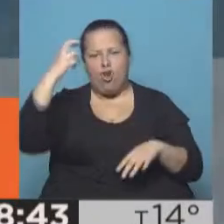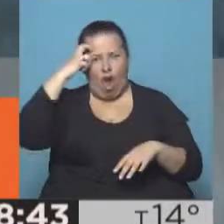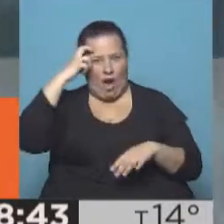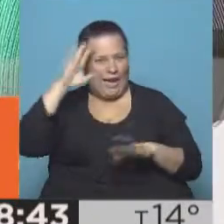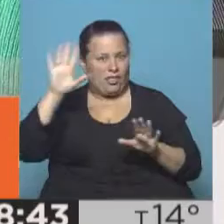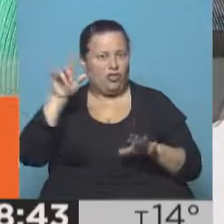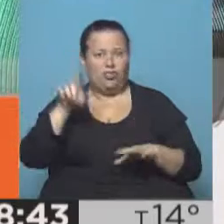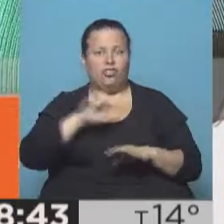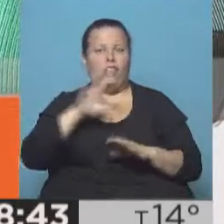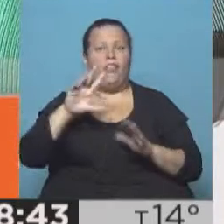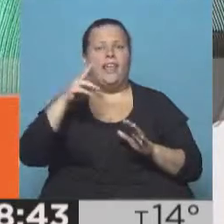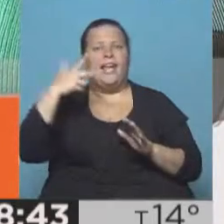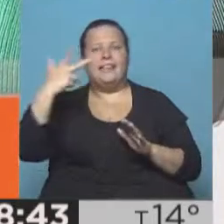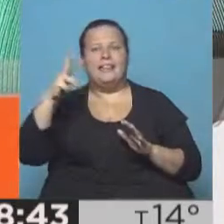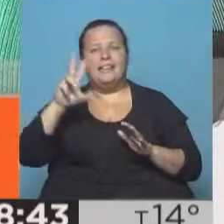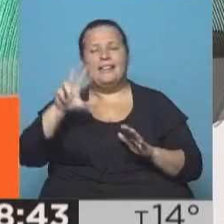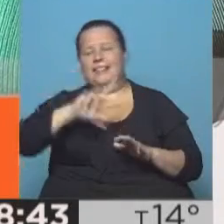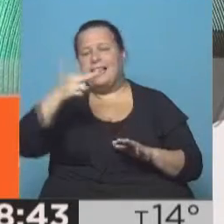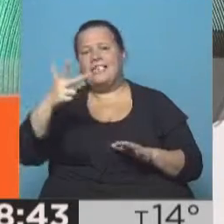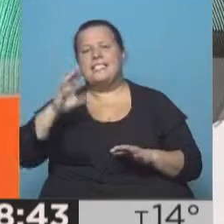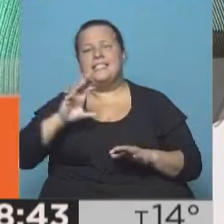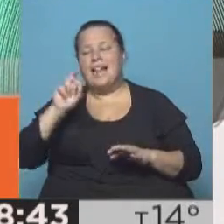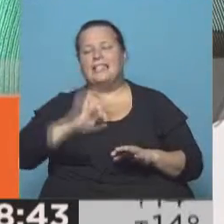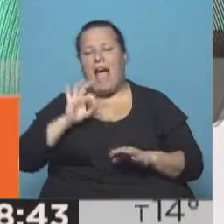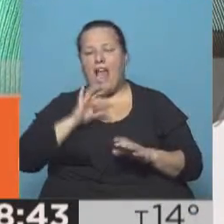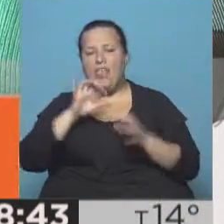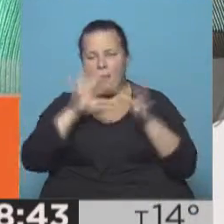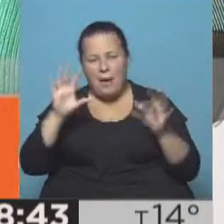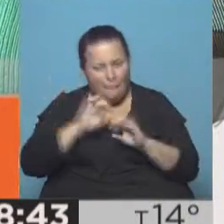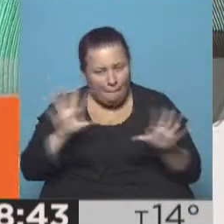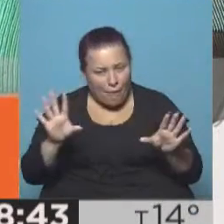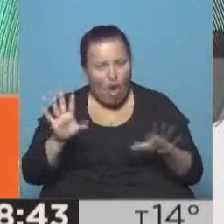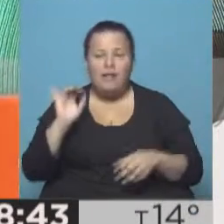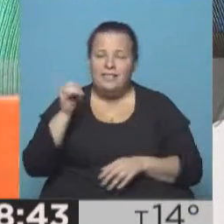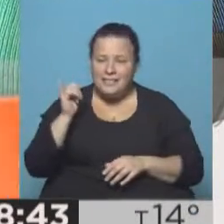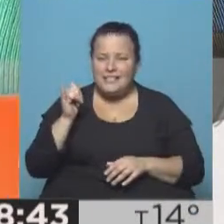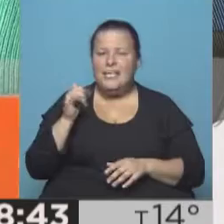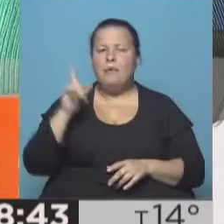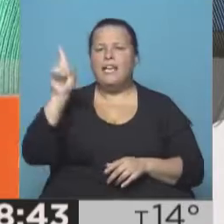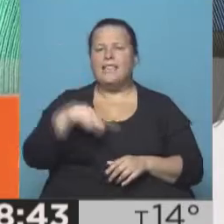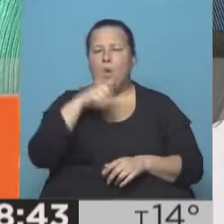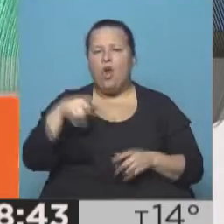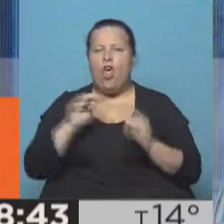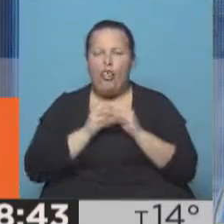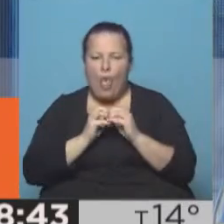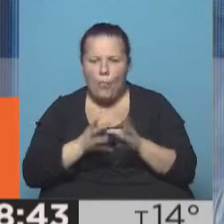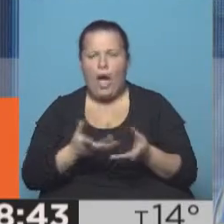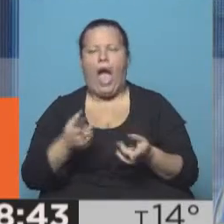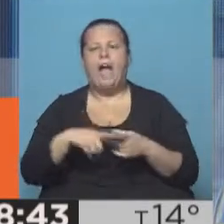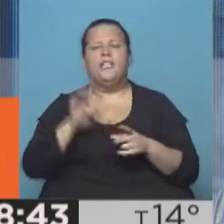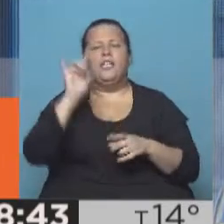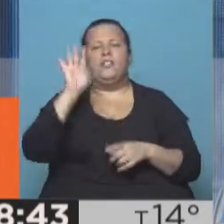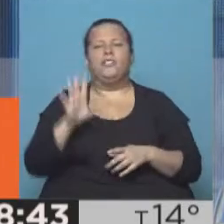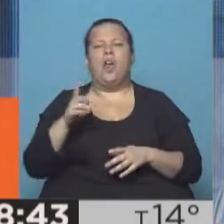de la tercera década democrática. El peor. Sí, porque se canceló el debate, porque